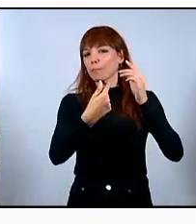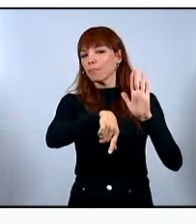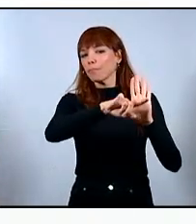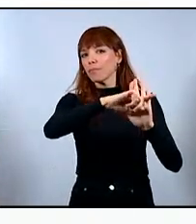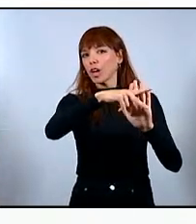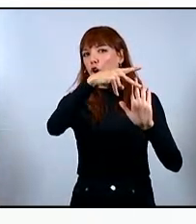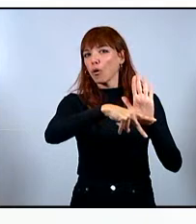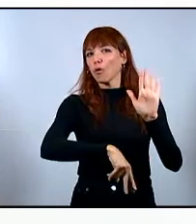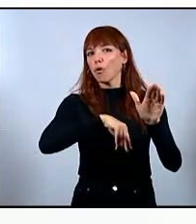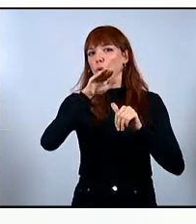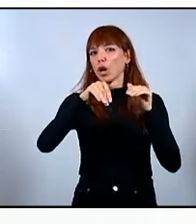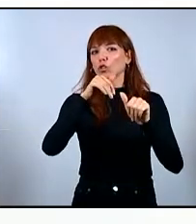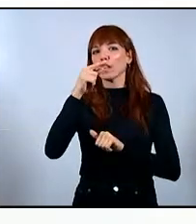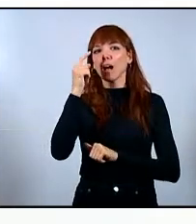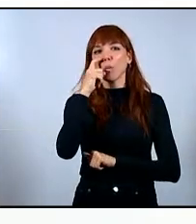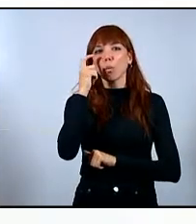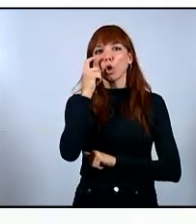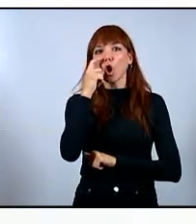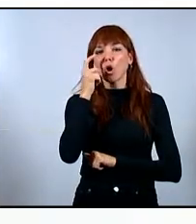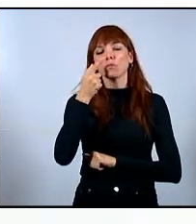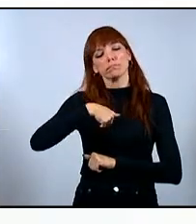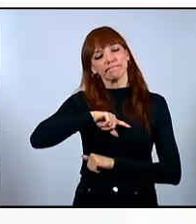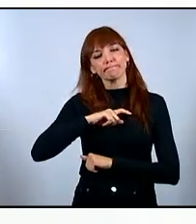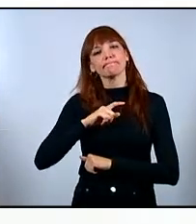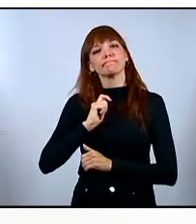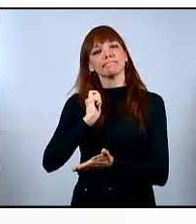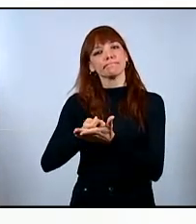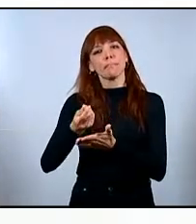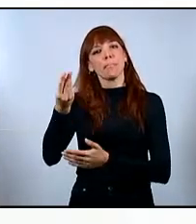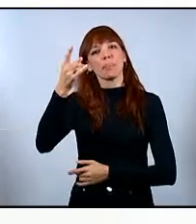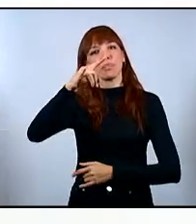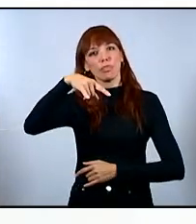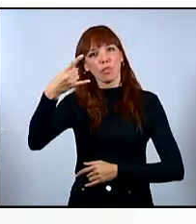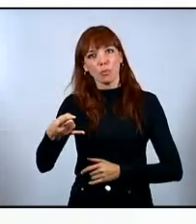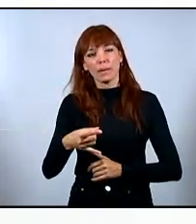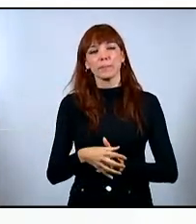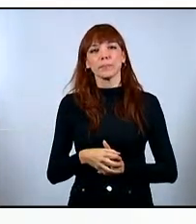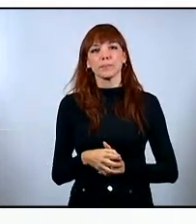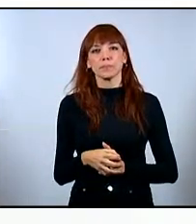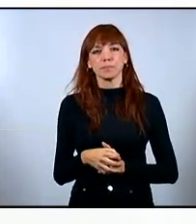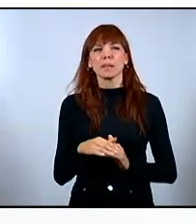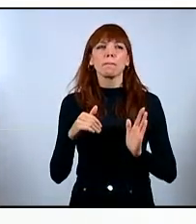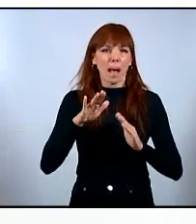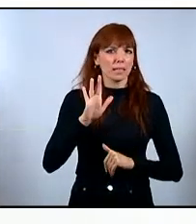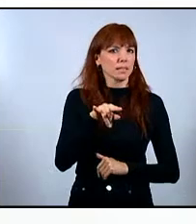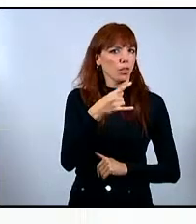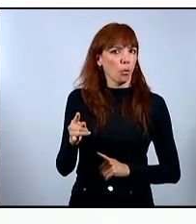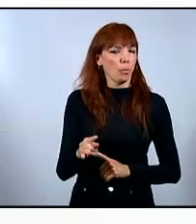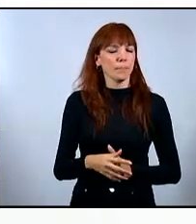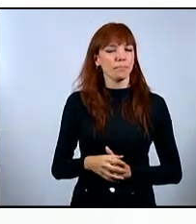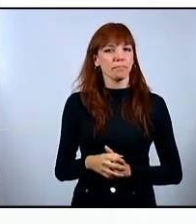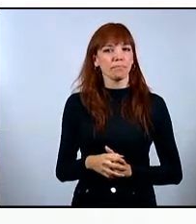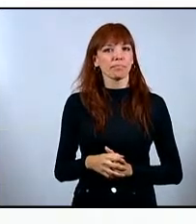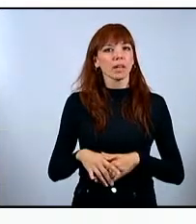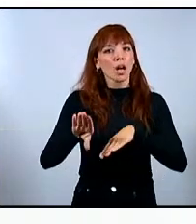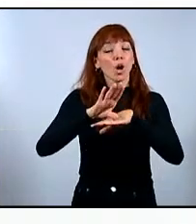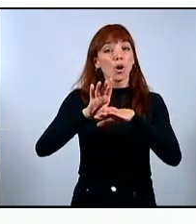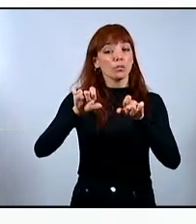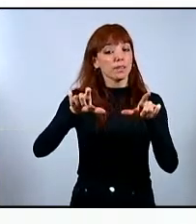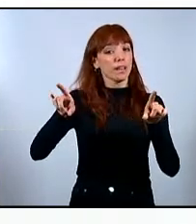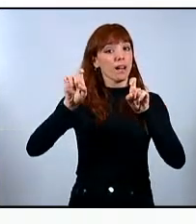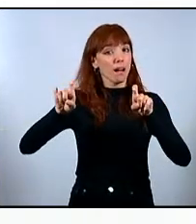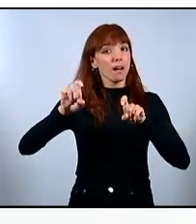de convocatoria del mes de junio para esta mencionada ayuda. Estamos hablando de más del doble. La Consejería,